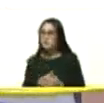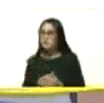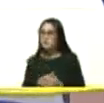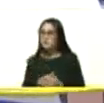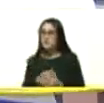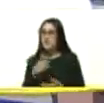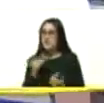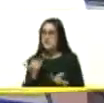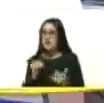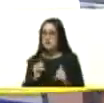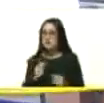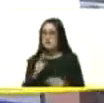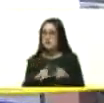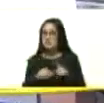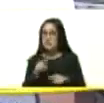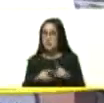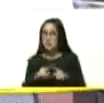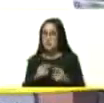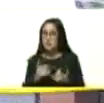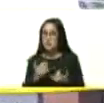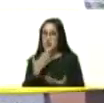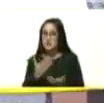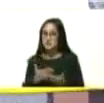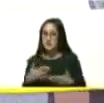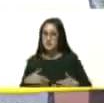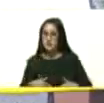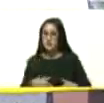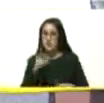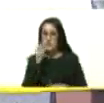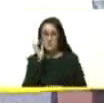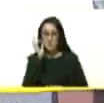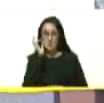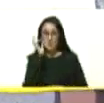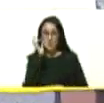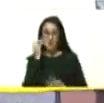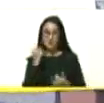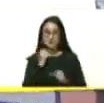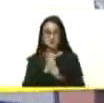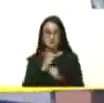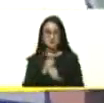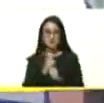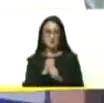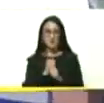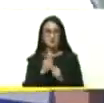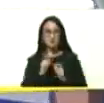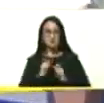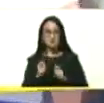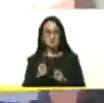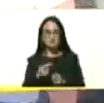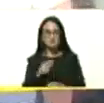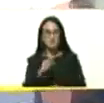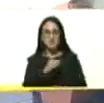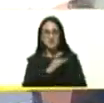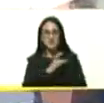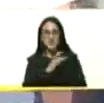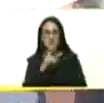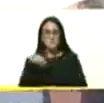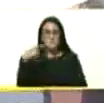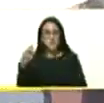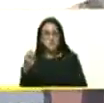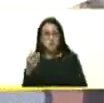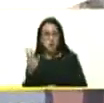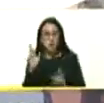estamos colocando estos productos, presidente, gracias al esfuerzo de los hombres y mujeres que aquí laboran. Lo estamos colocando en Chile y próximamente